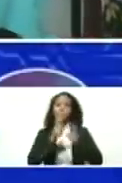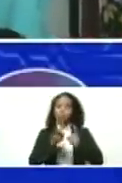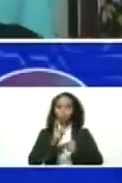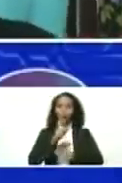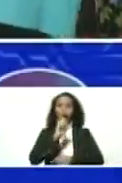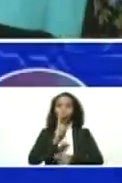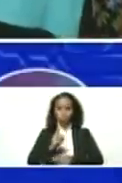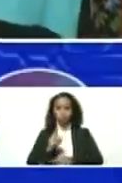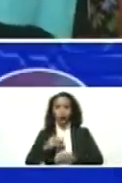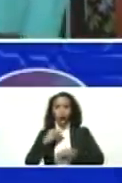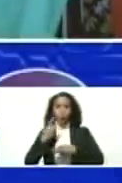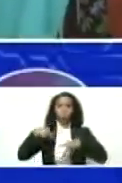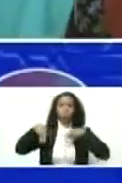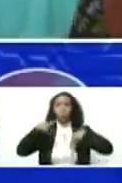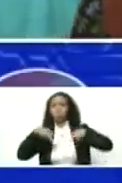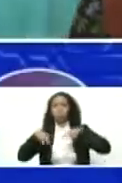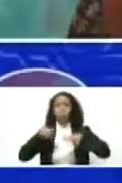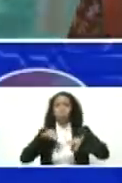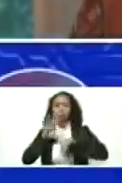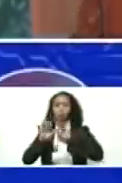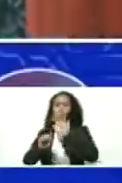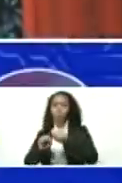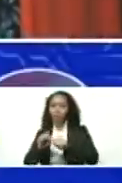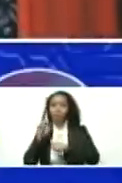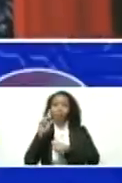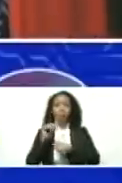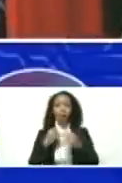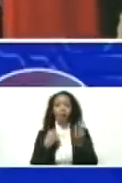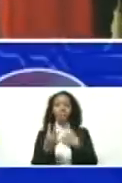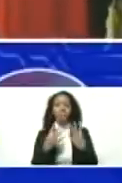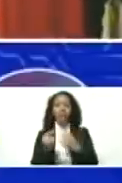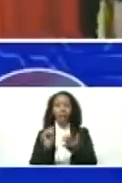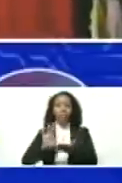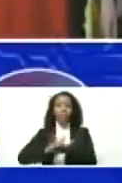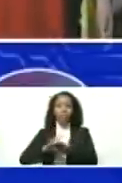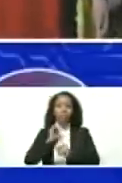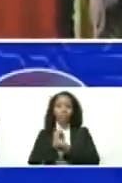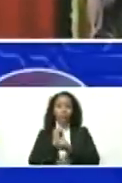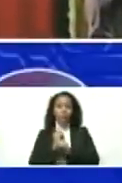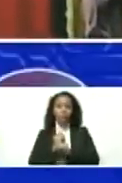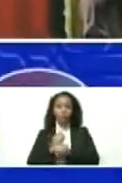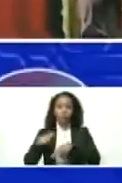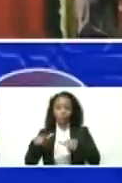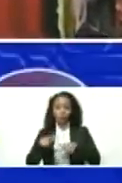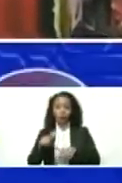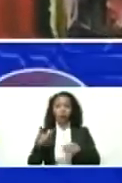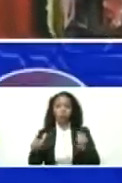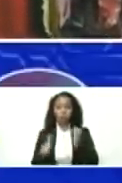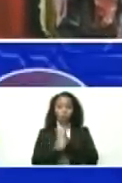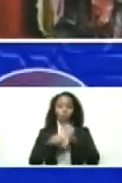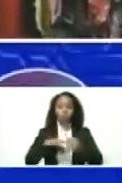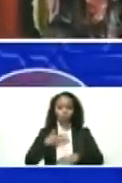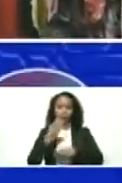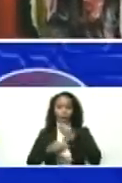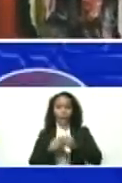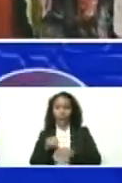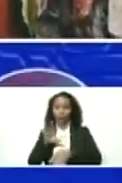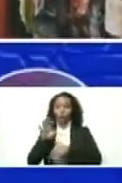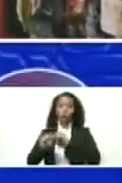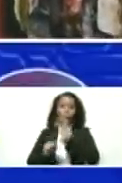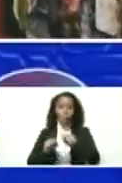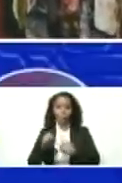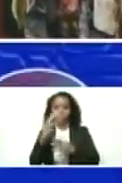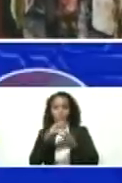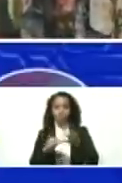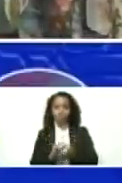sus compras, sino también ir a la feria digital, que usted desde el lugar donde se encuentra pueda también acceder a los productos. Ministra.